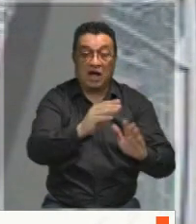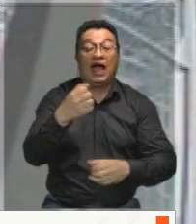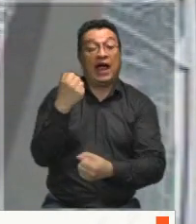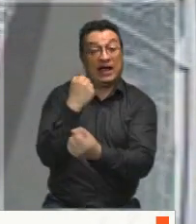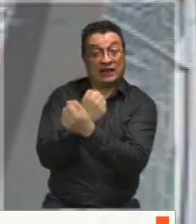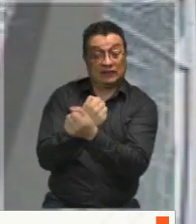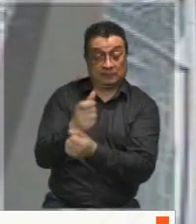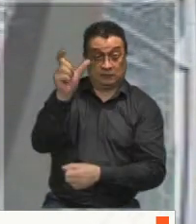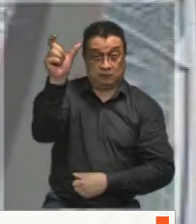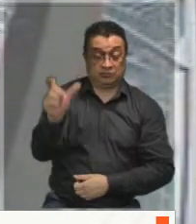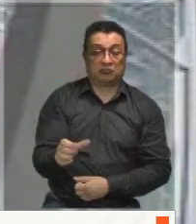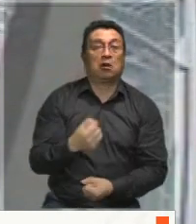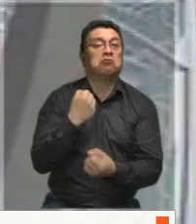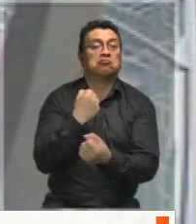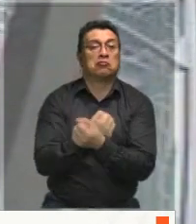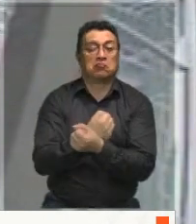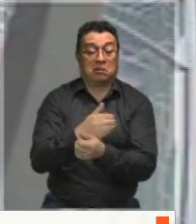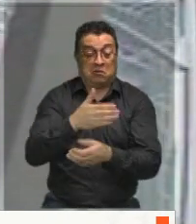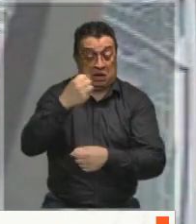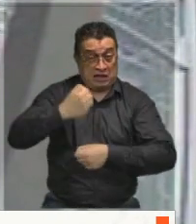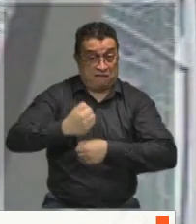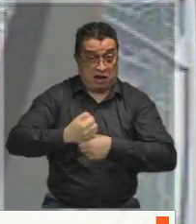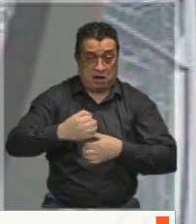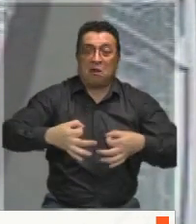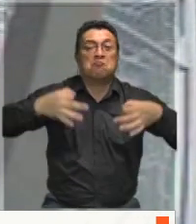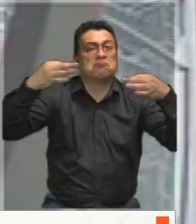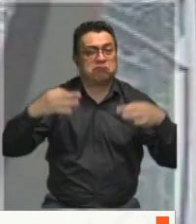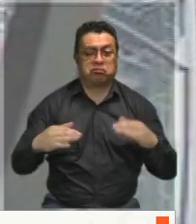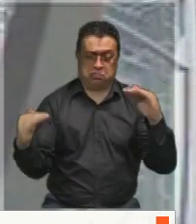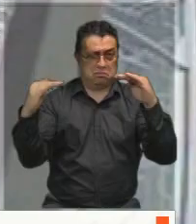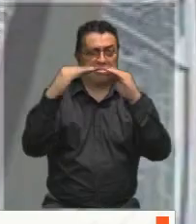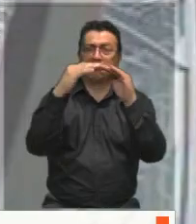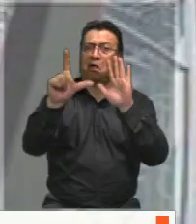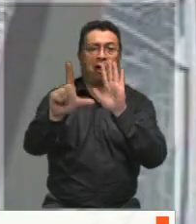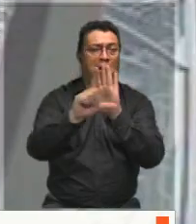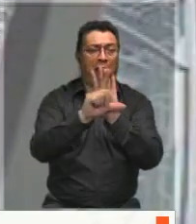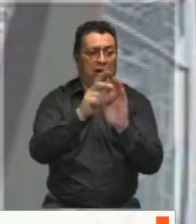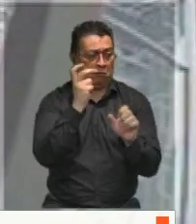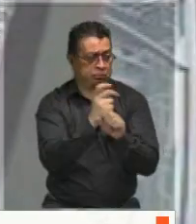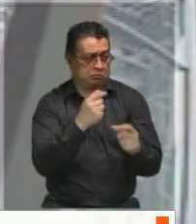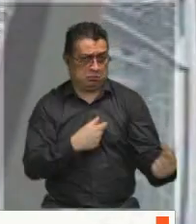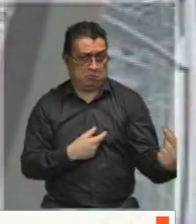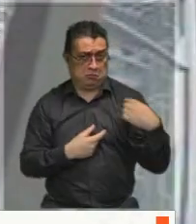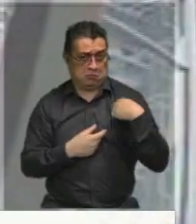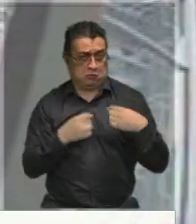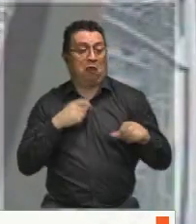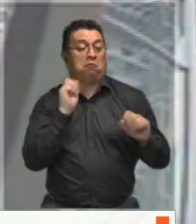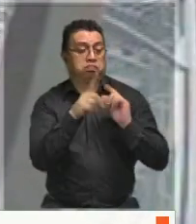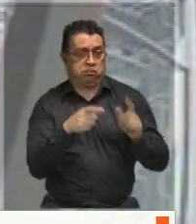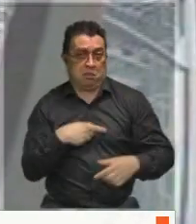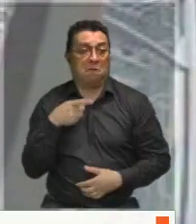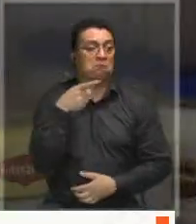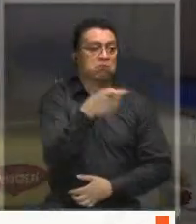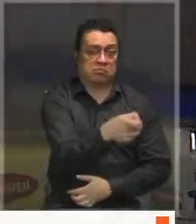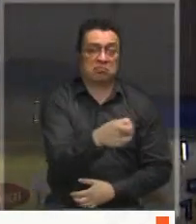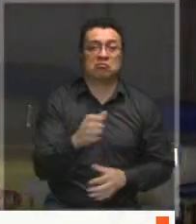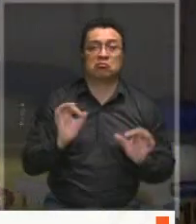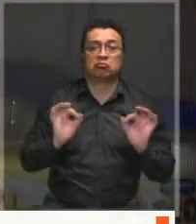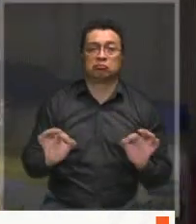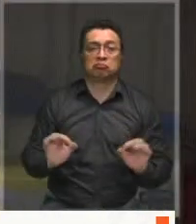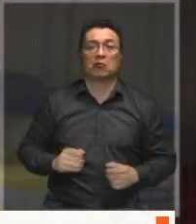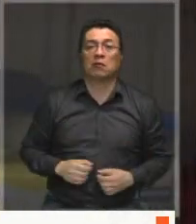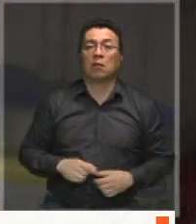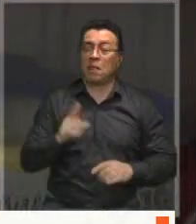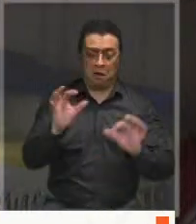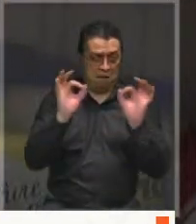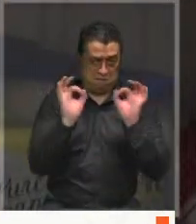policial habría actuado hasta ahora dentro del marco de la ley y, según la Fiscalía Sur, figura como víctima. Actuó muy bien,